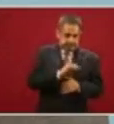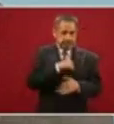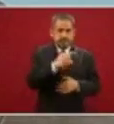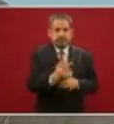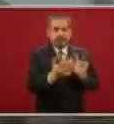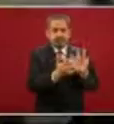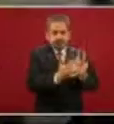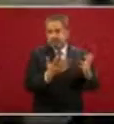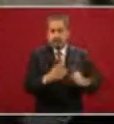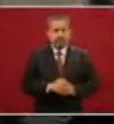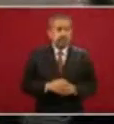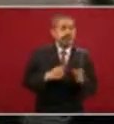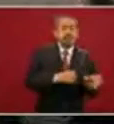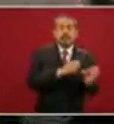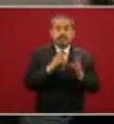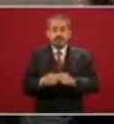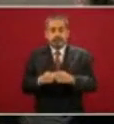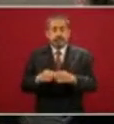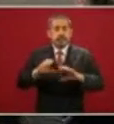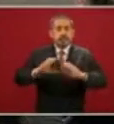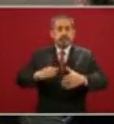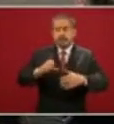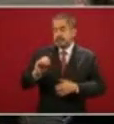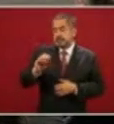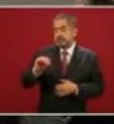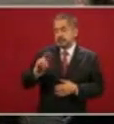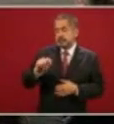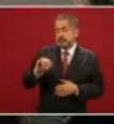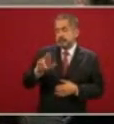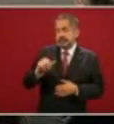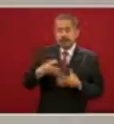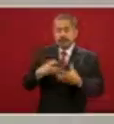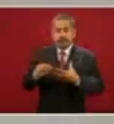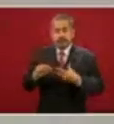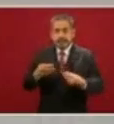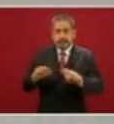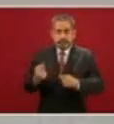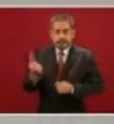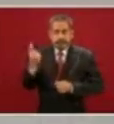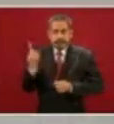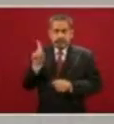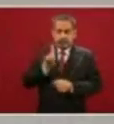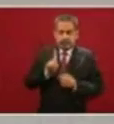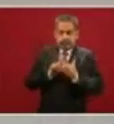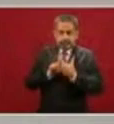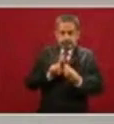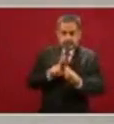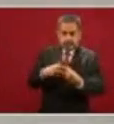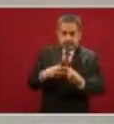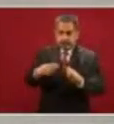Escenario 2, transmisión comunitaria, donde ya hay transmisión de un primer contacto al siguiente